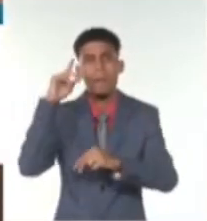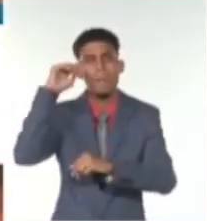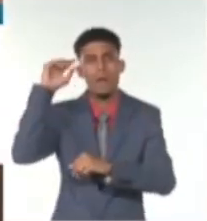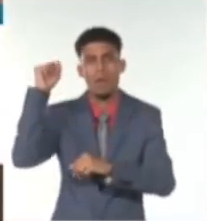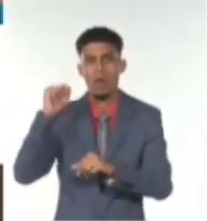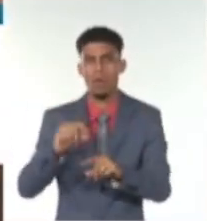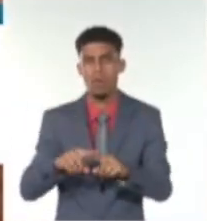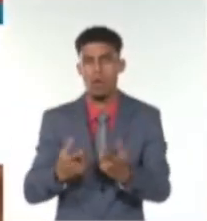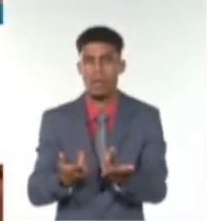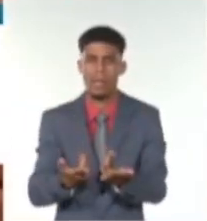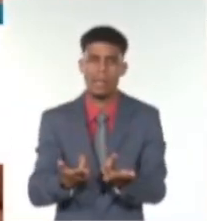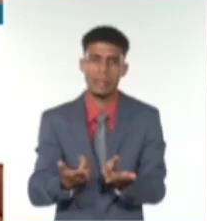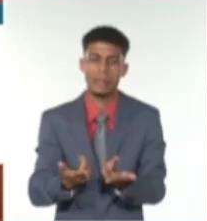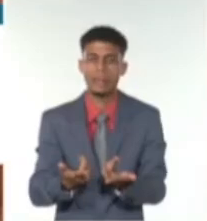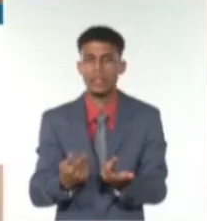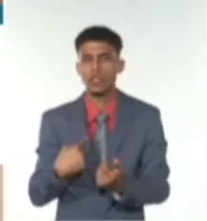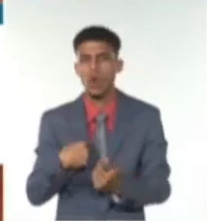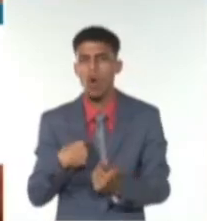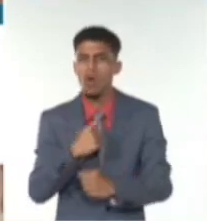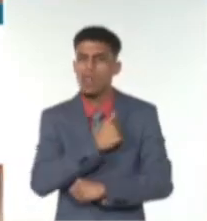forma intento